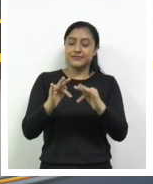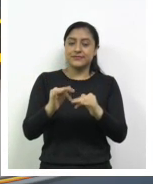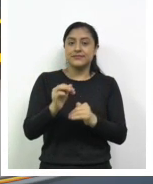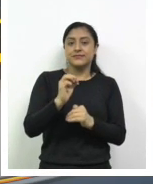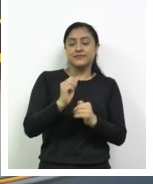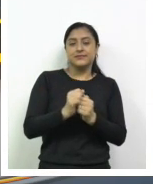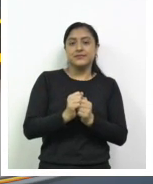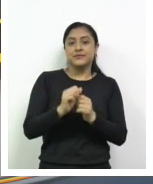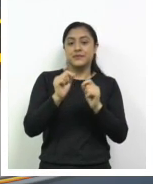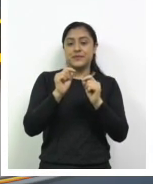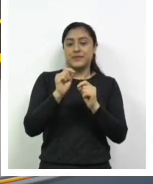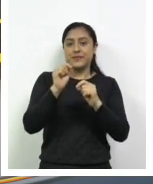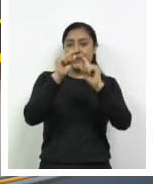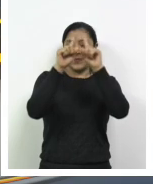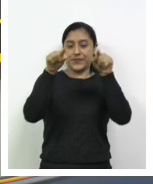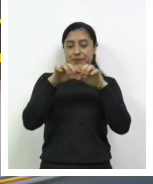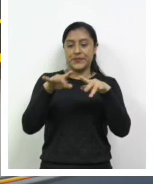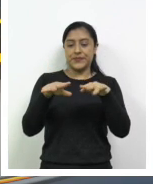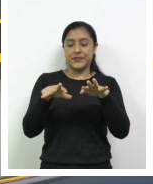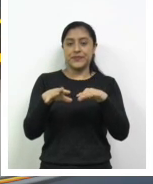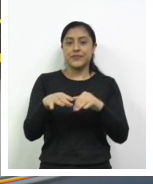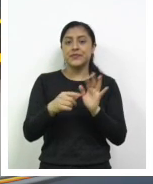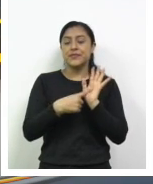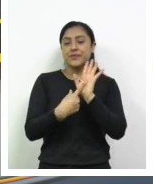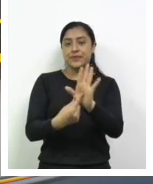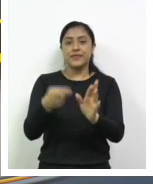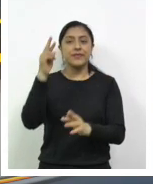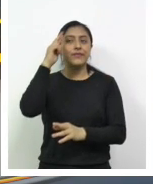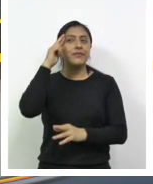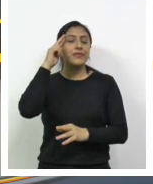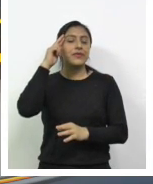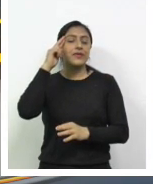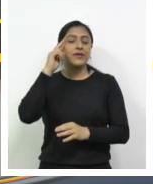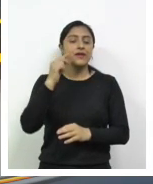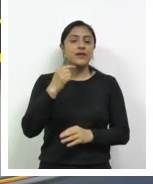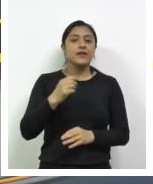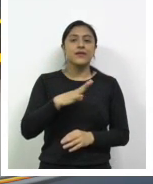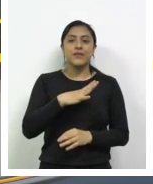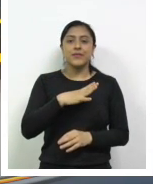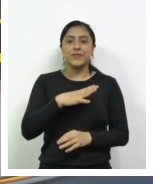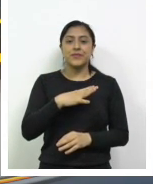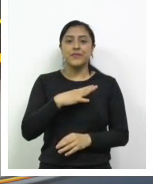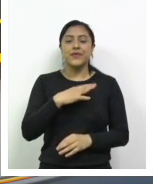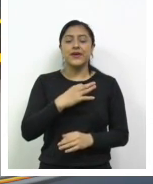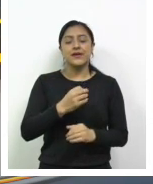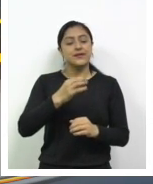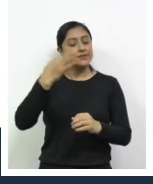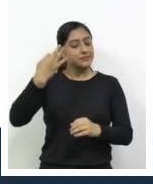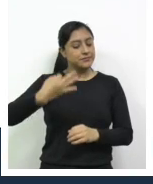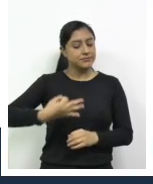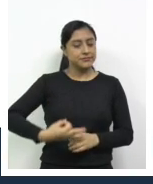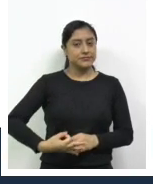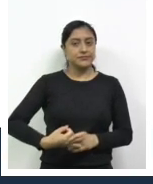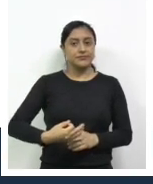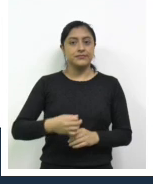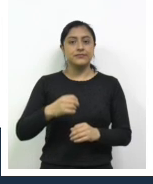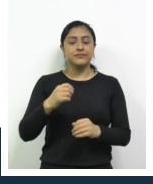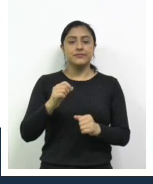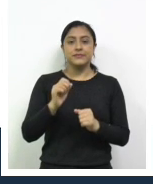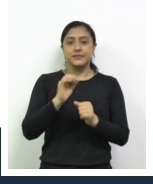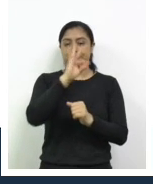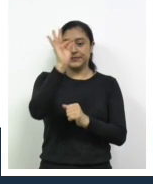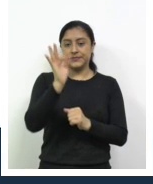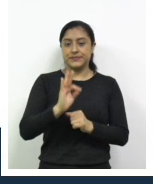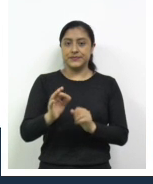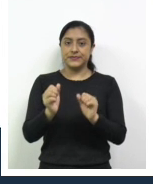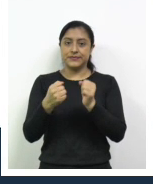a los trámites en línea de renap a continuación una razón más para que tenga certeza de esta modalidad el registro nacional